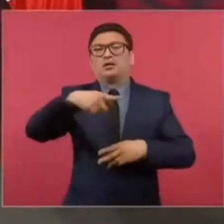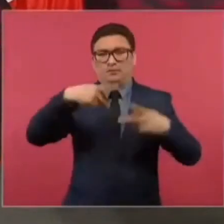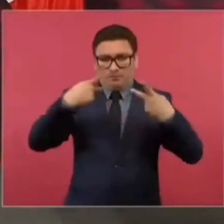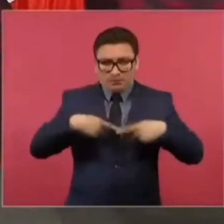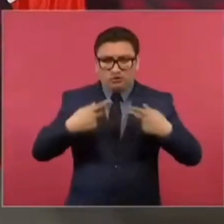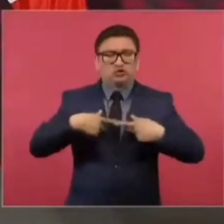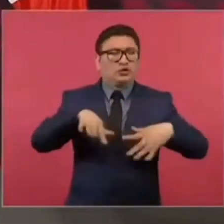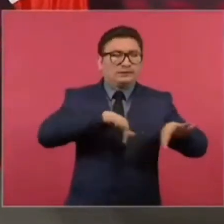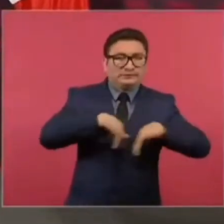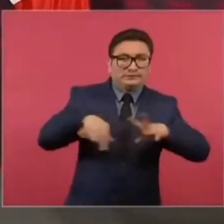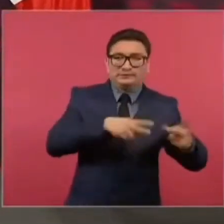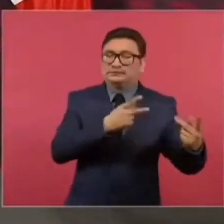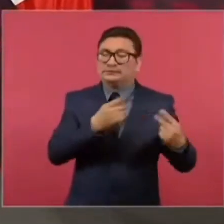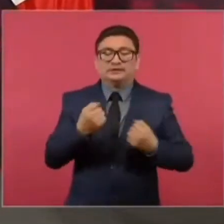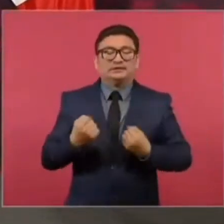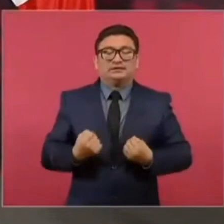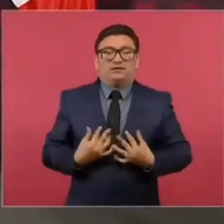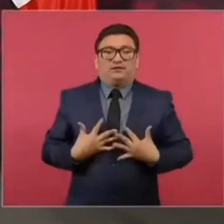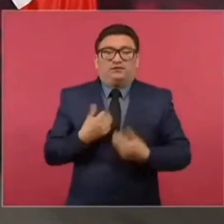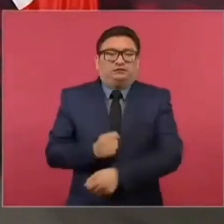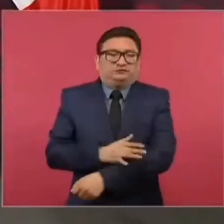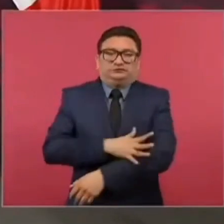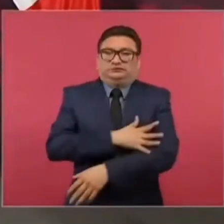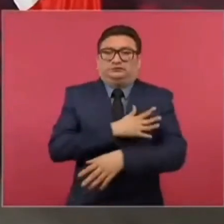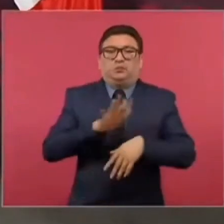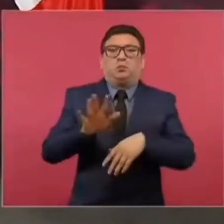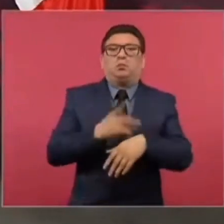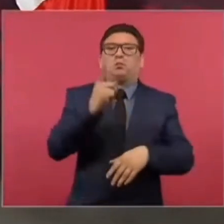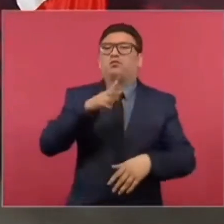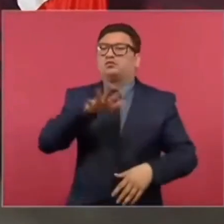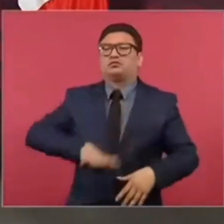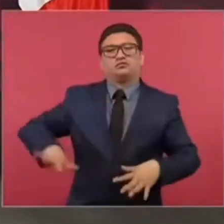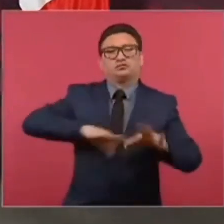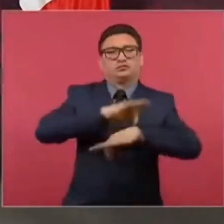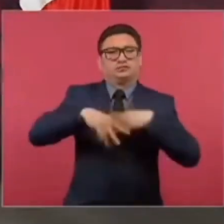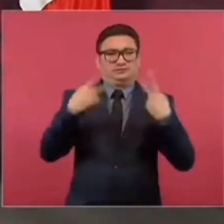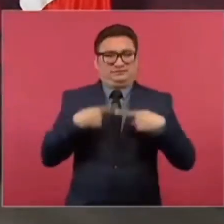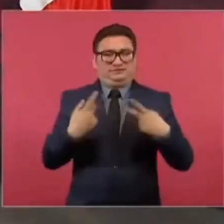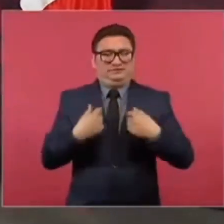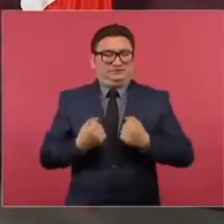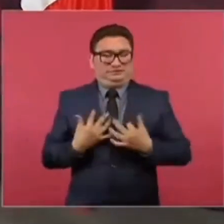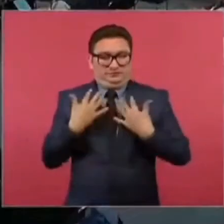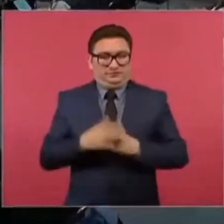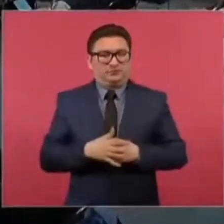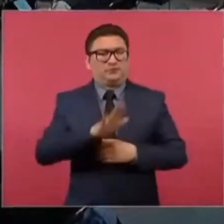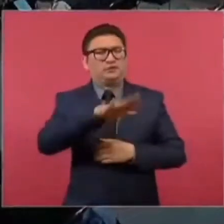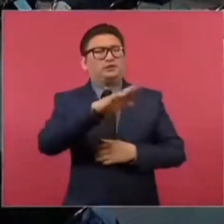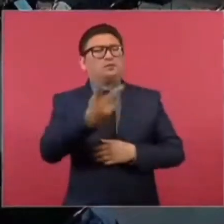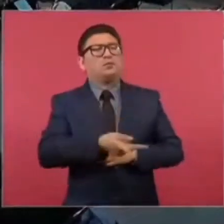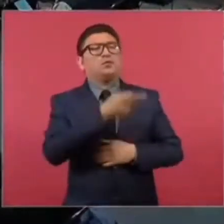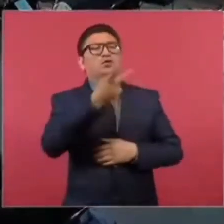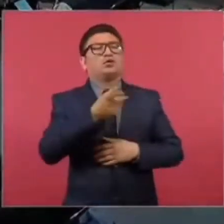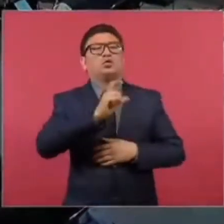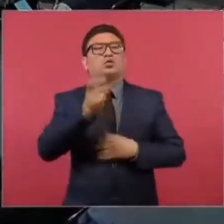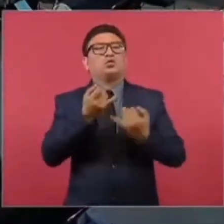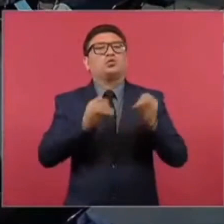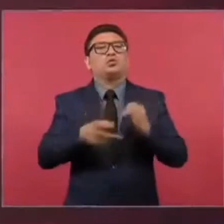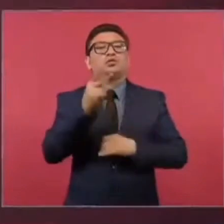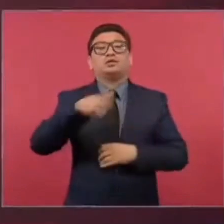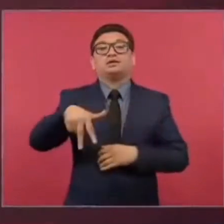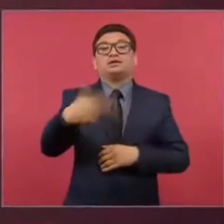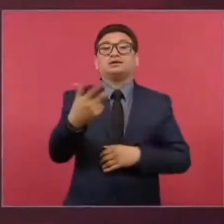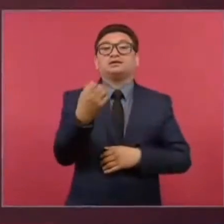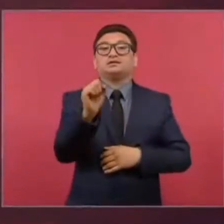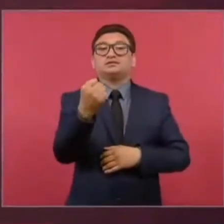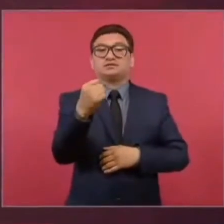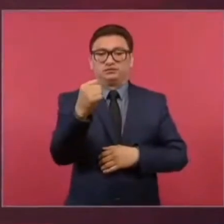están entusiasmados, como está entusiasmada la mayoría del pueblo de México. ¿Y se tiene ya una fecha para la inauguración del parque 13 ecológico? De